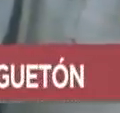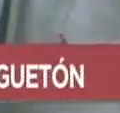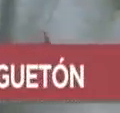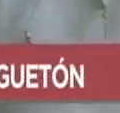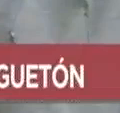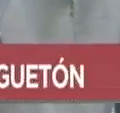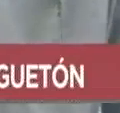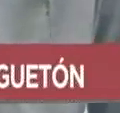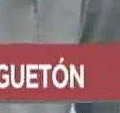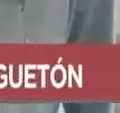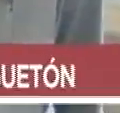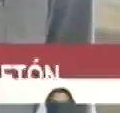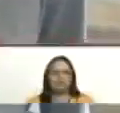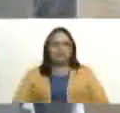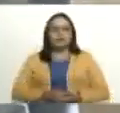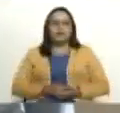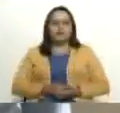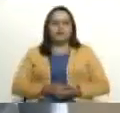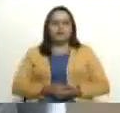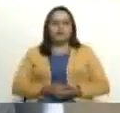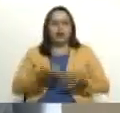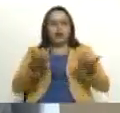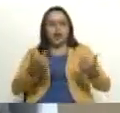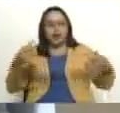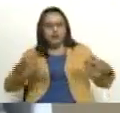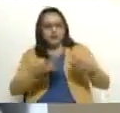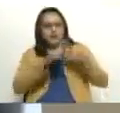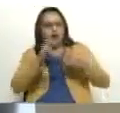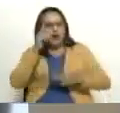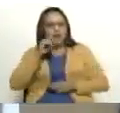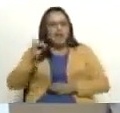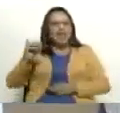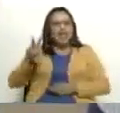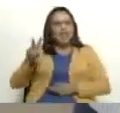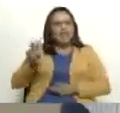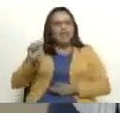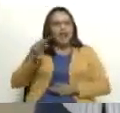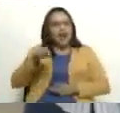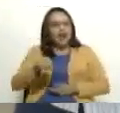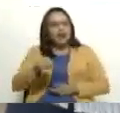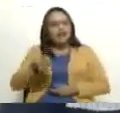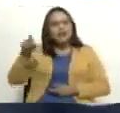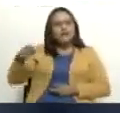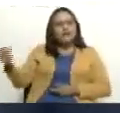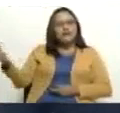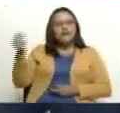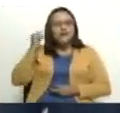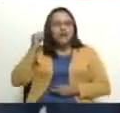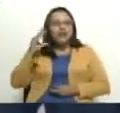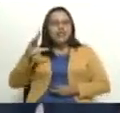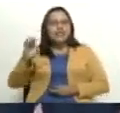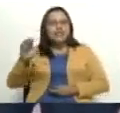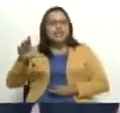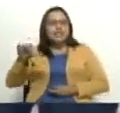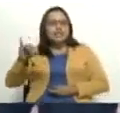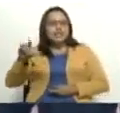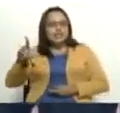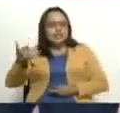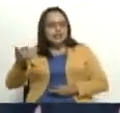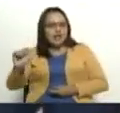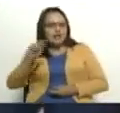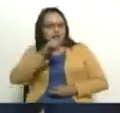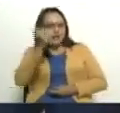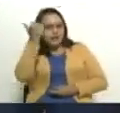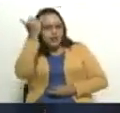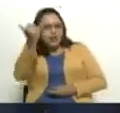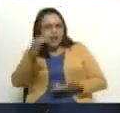Nos encontramos ahora con Iván Pérez Rossi y Cecilia Todd. Esta iniciativa, este respaldo a